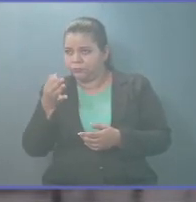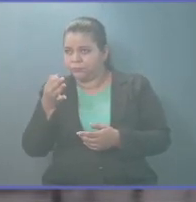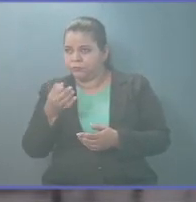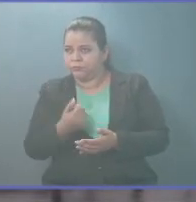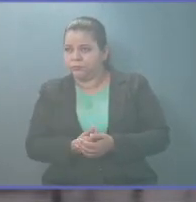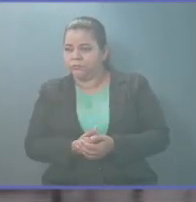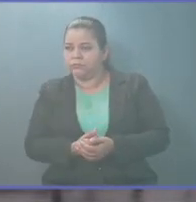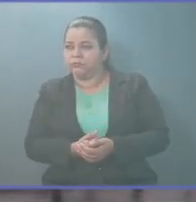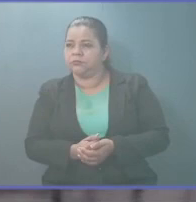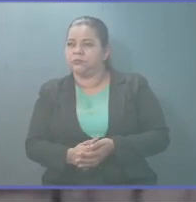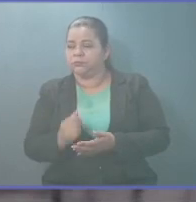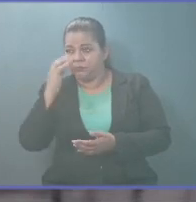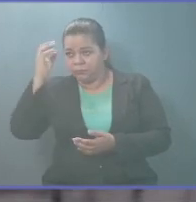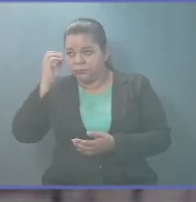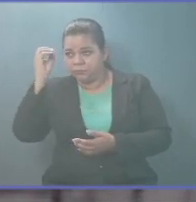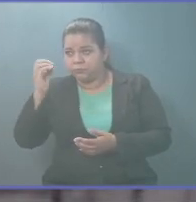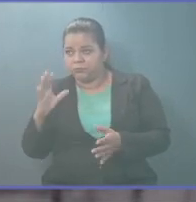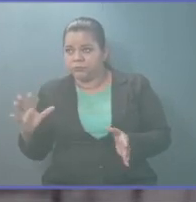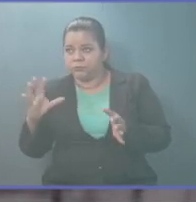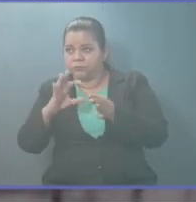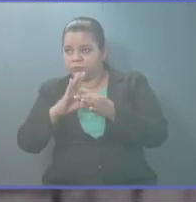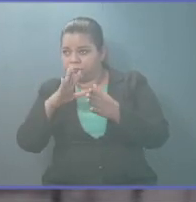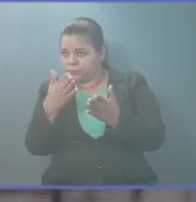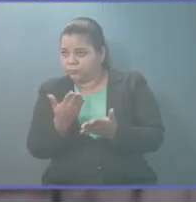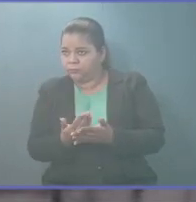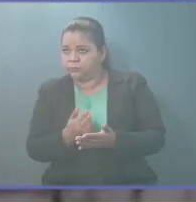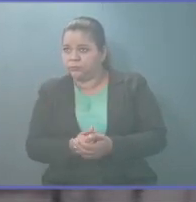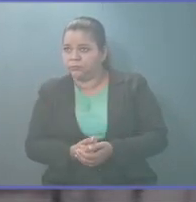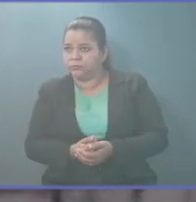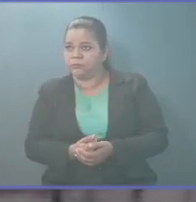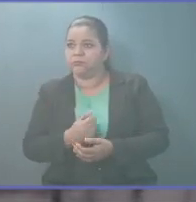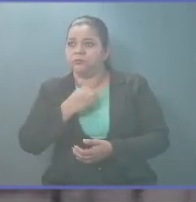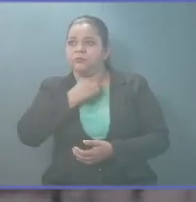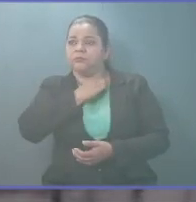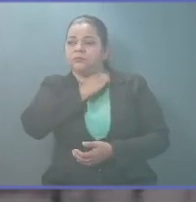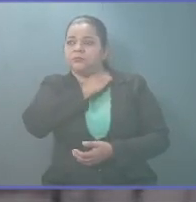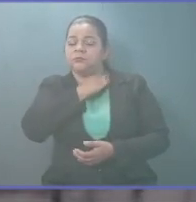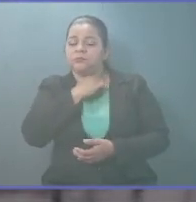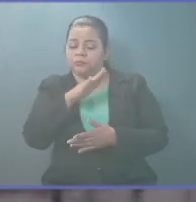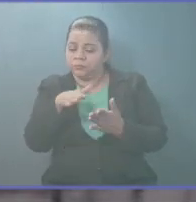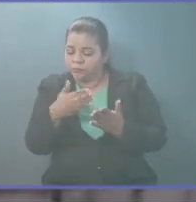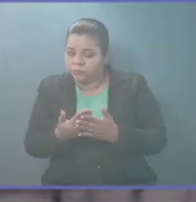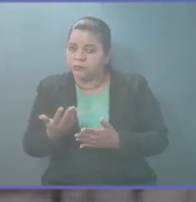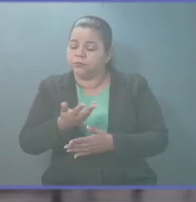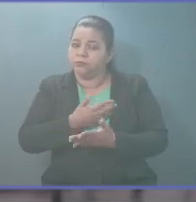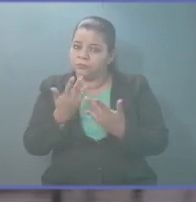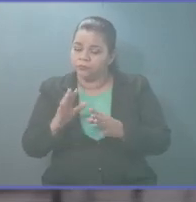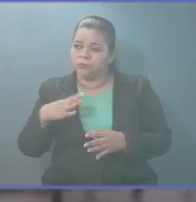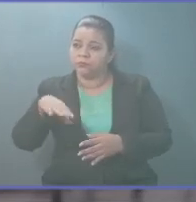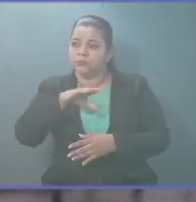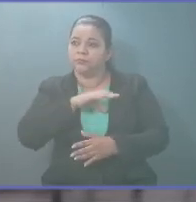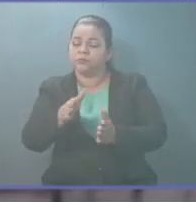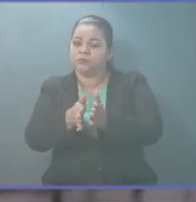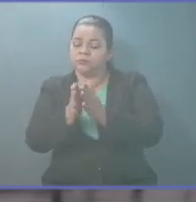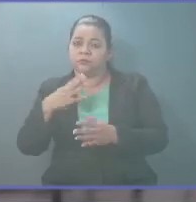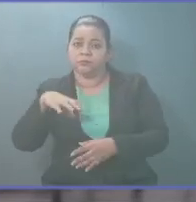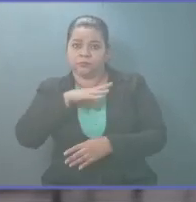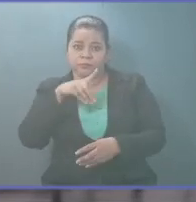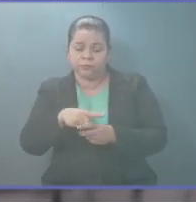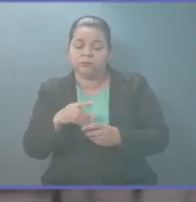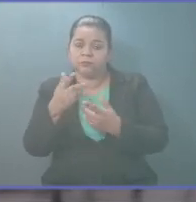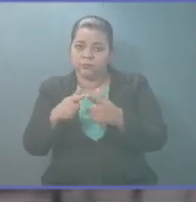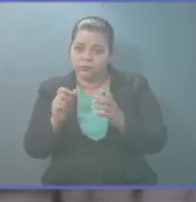la observación es atendible, ya que no le está excluyendo al CONAIPD, sino que lo está fortaleciendo